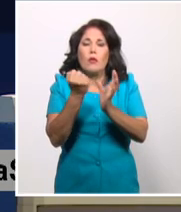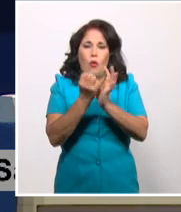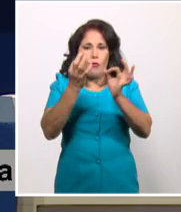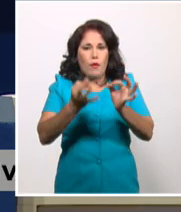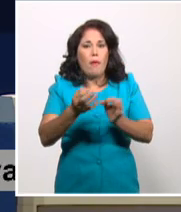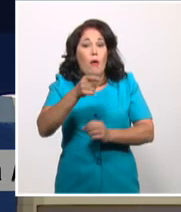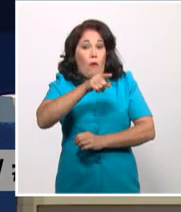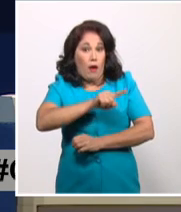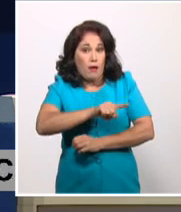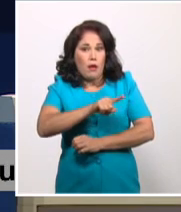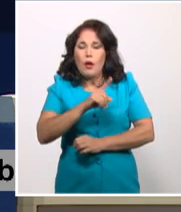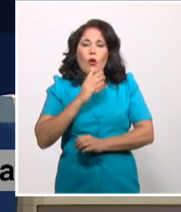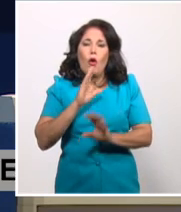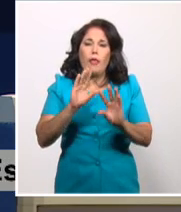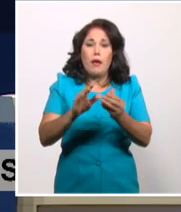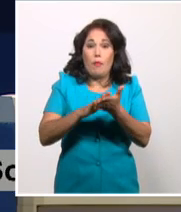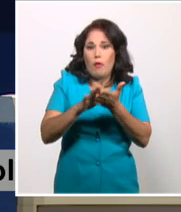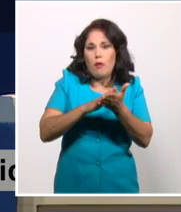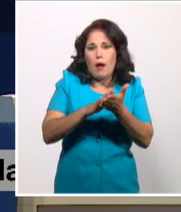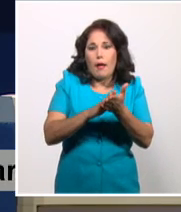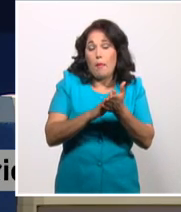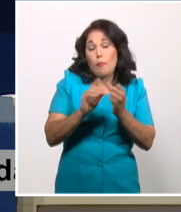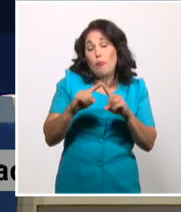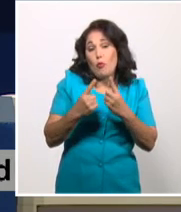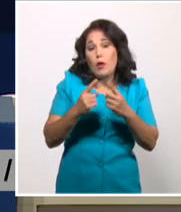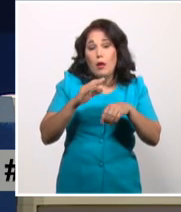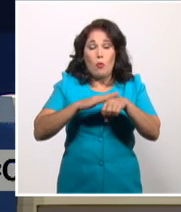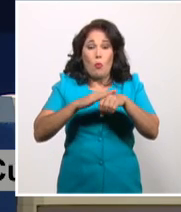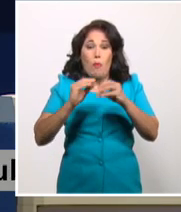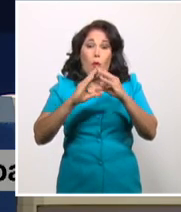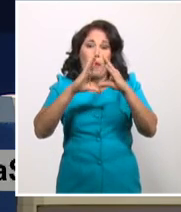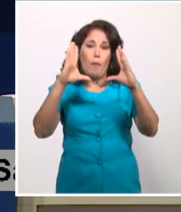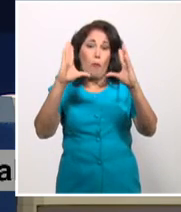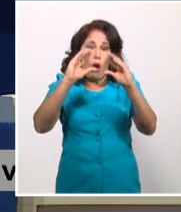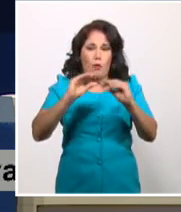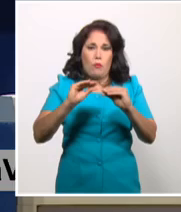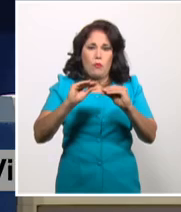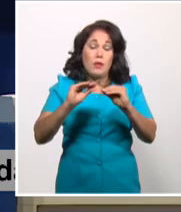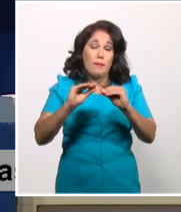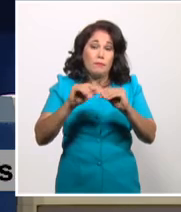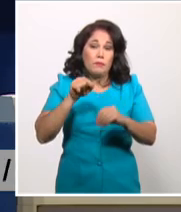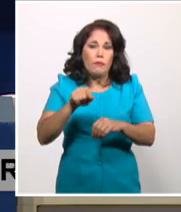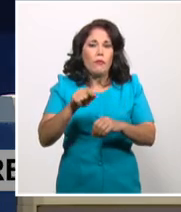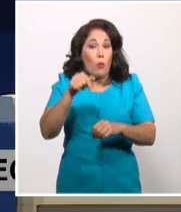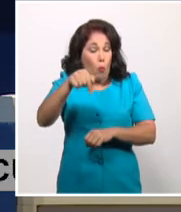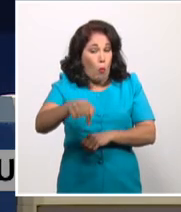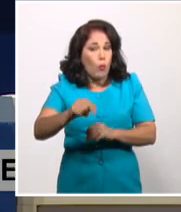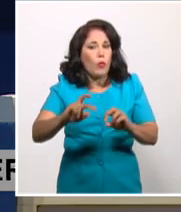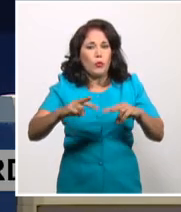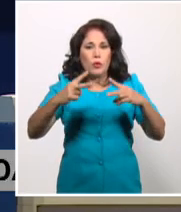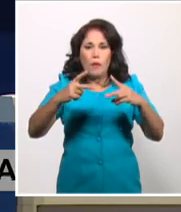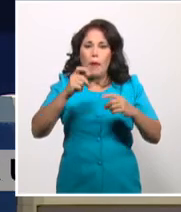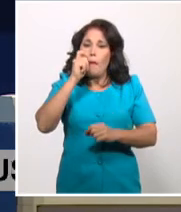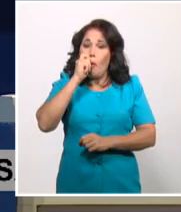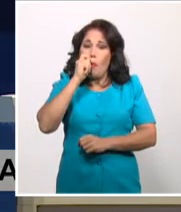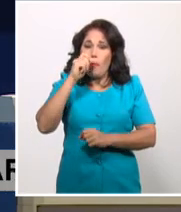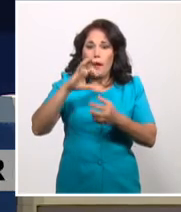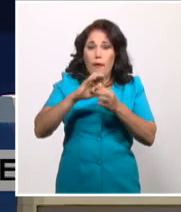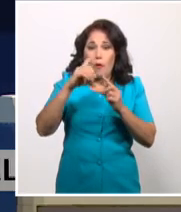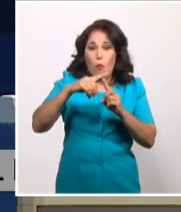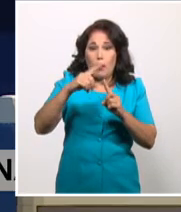ayer nosotros no dimos este caso como tal. Este aparece en el día de hoy porque además es